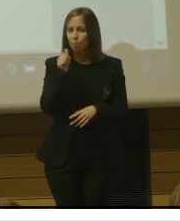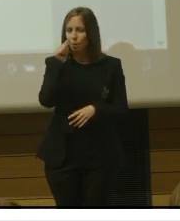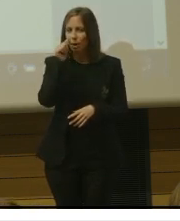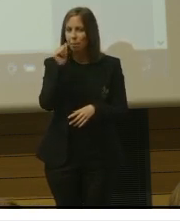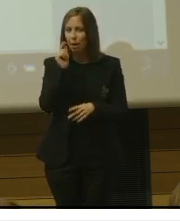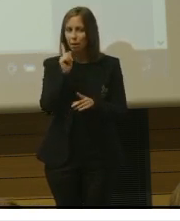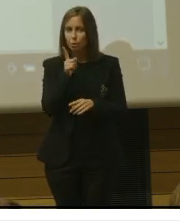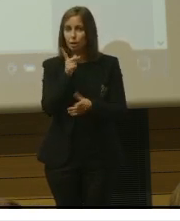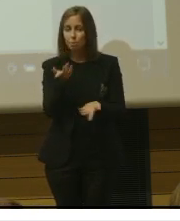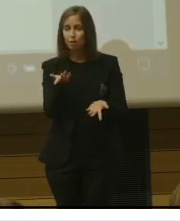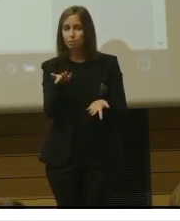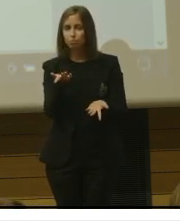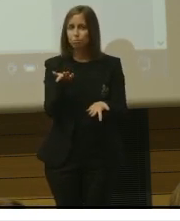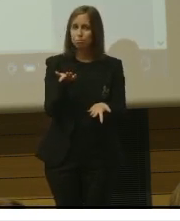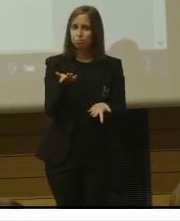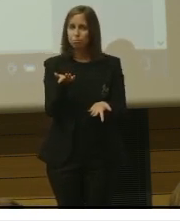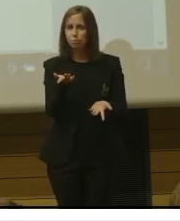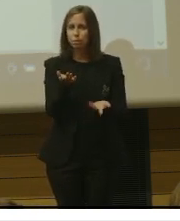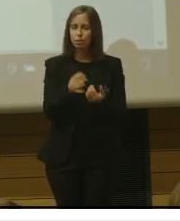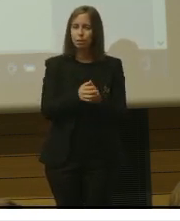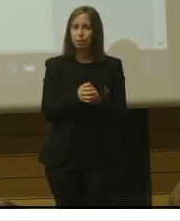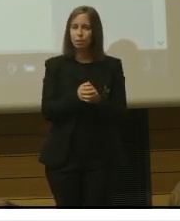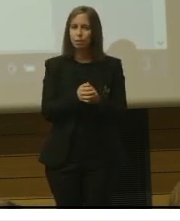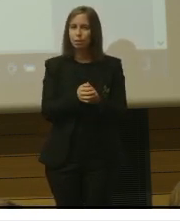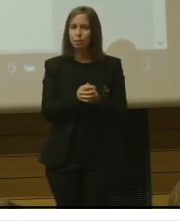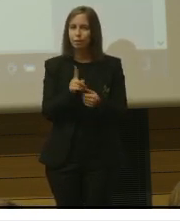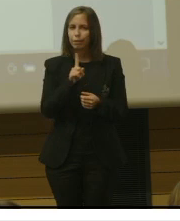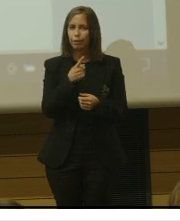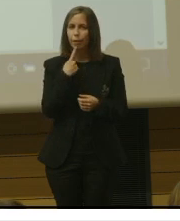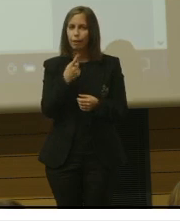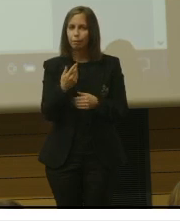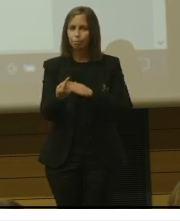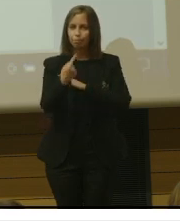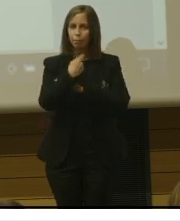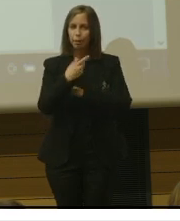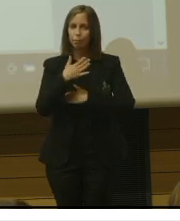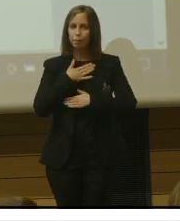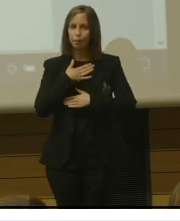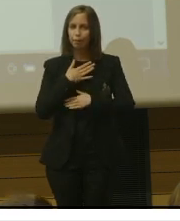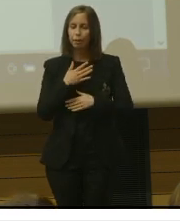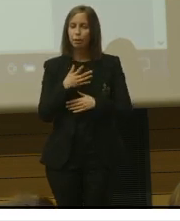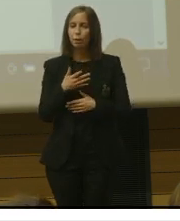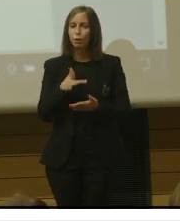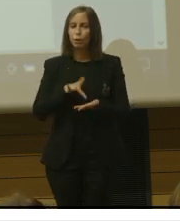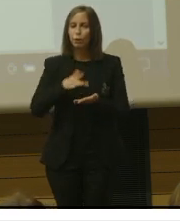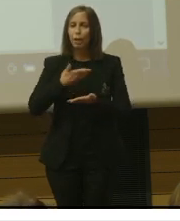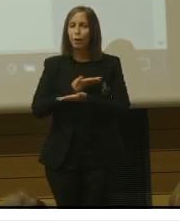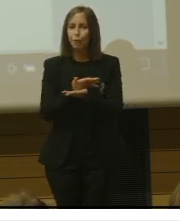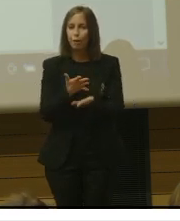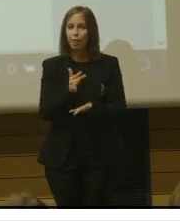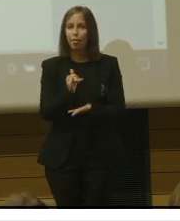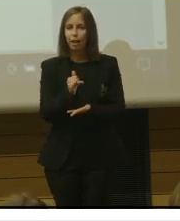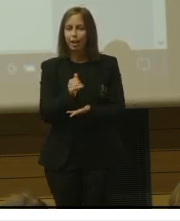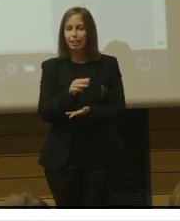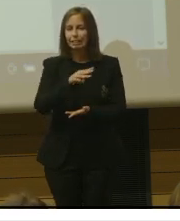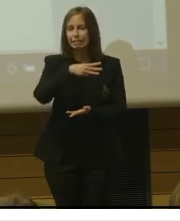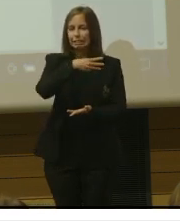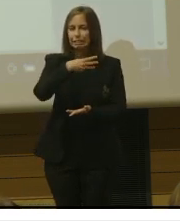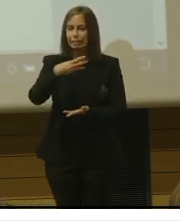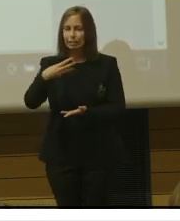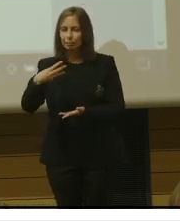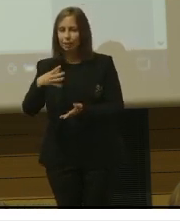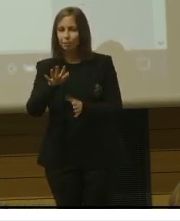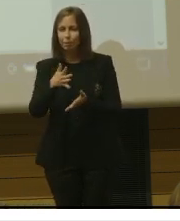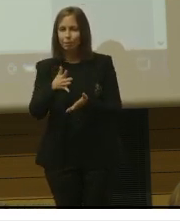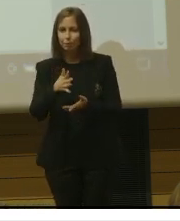estás embarazada, a ver, no te dicen, no, es que vengo obligada, ¿no? Pero cuando ya tienes más confianza, después de 3 semanas más o menos, ya te